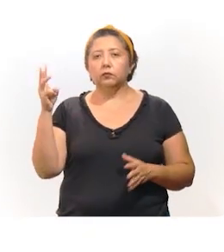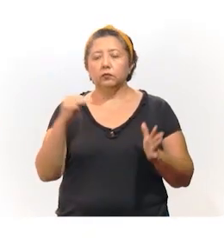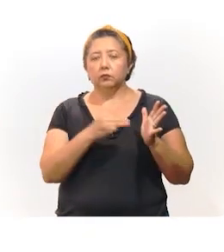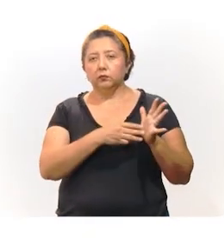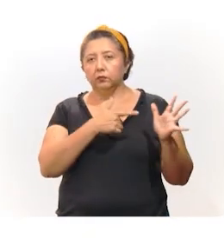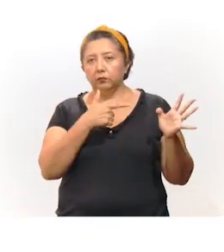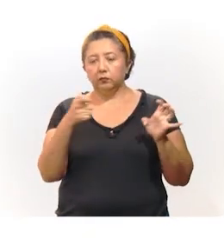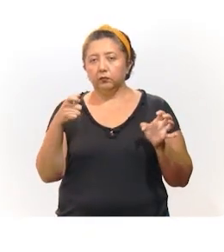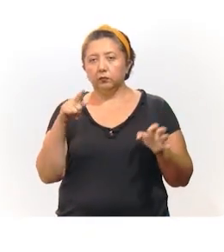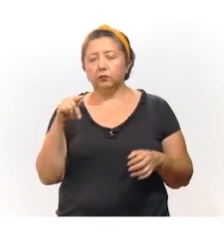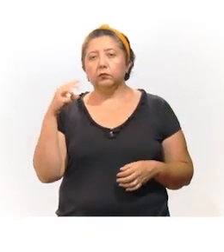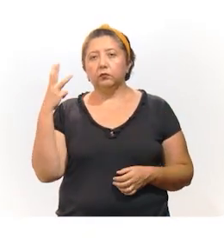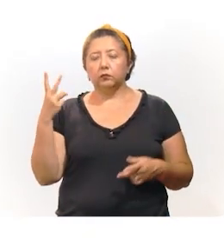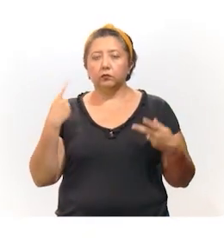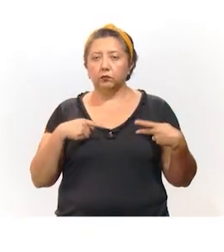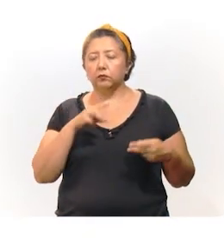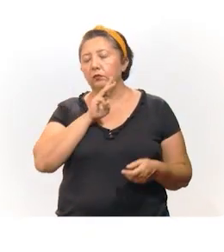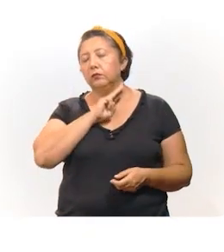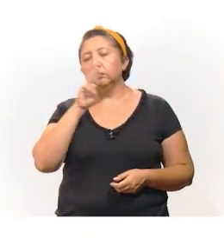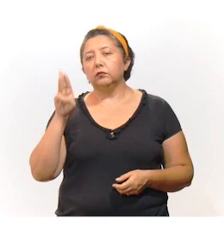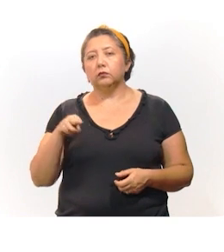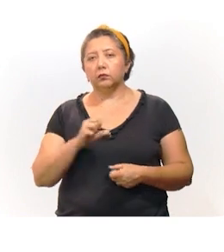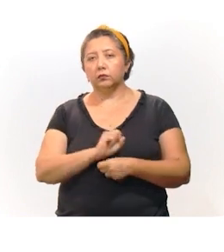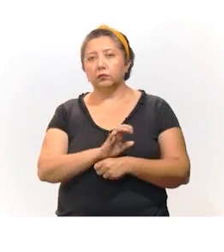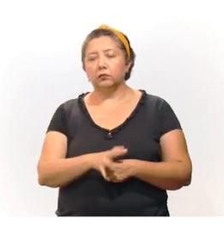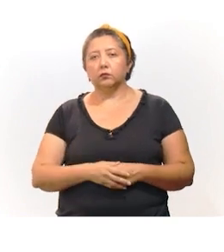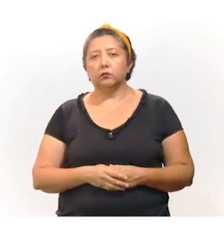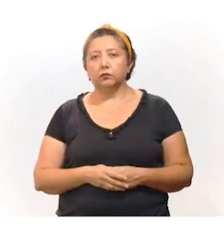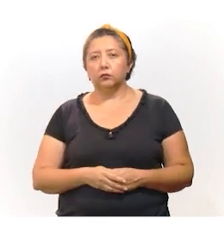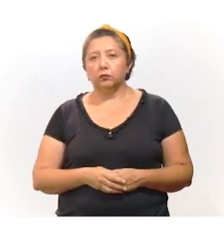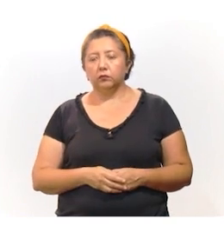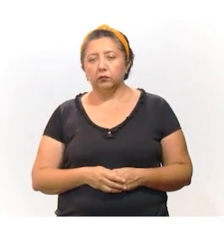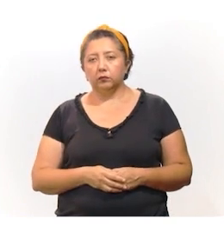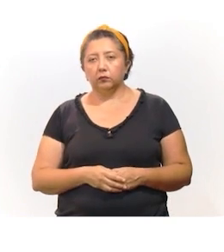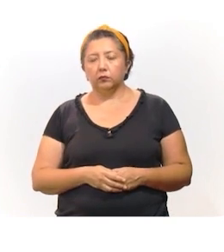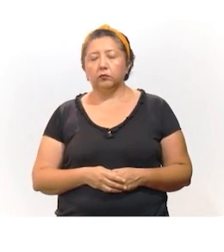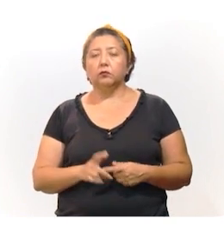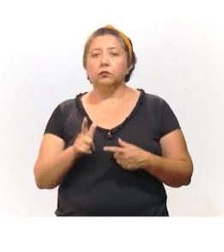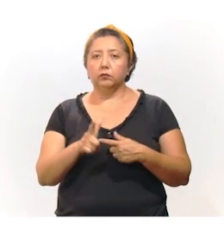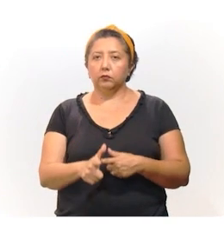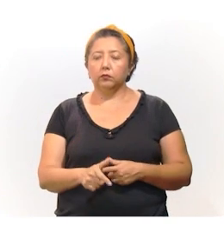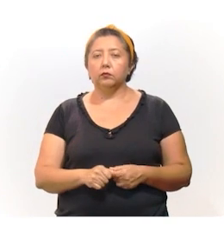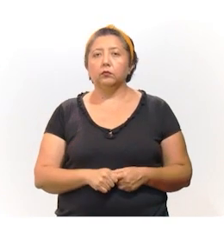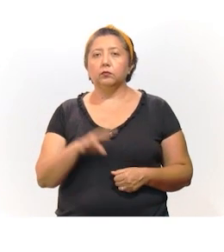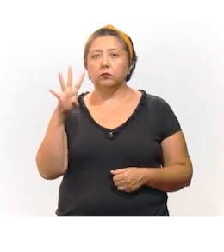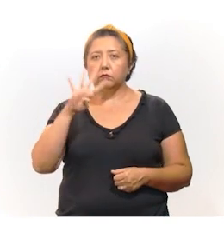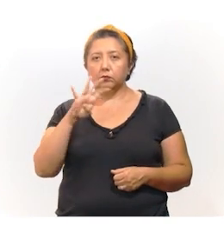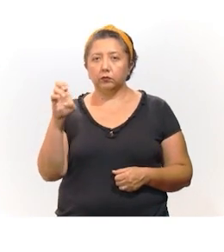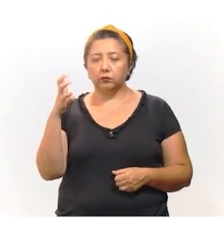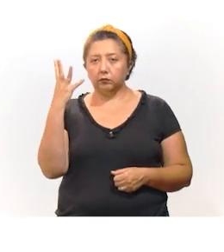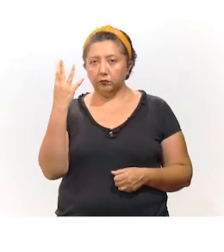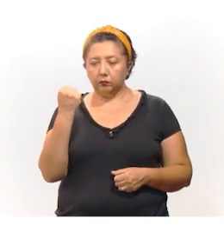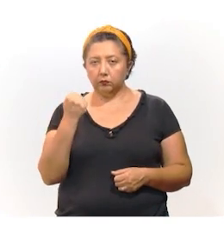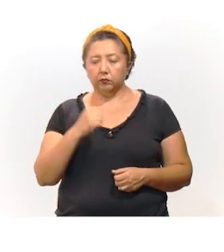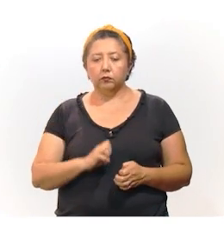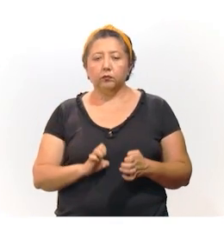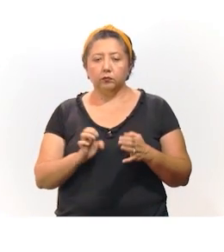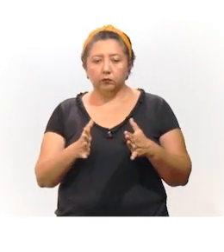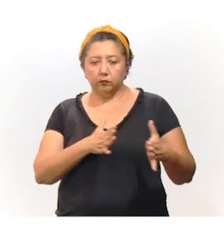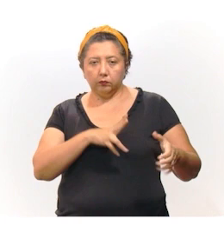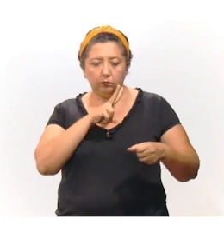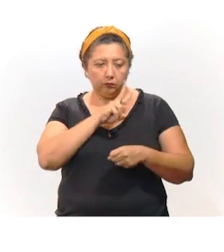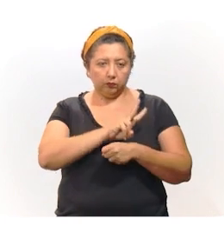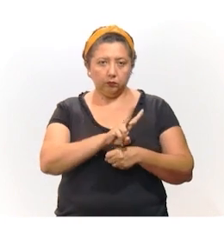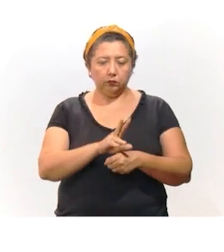.773 las personas fallecidas a causa del coronavirus. De los casos activos, 409 están estables,